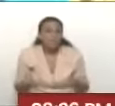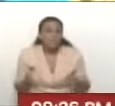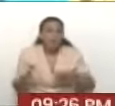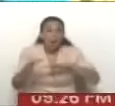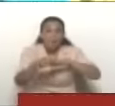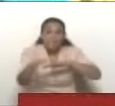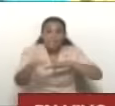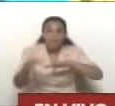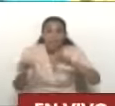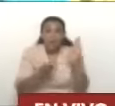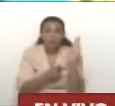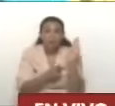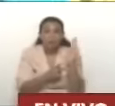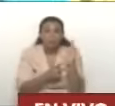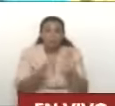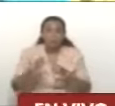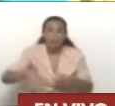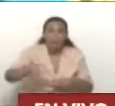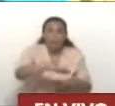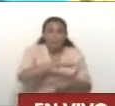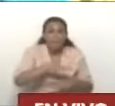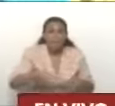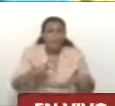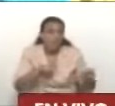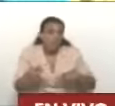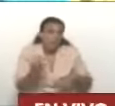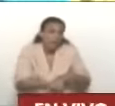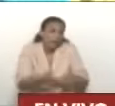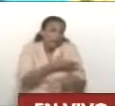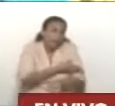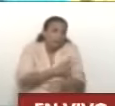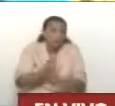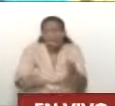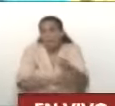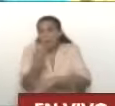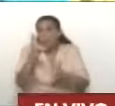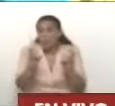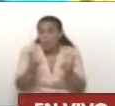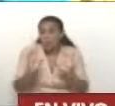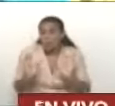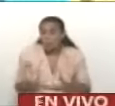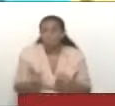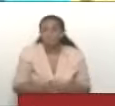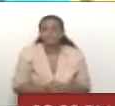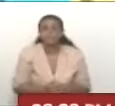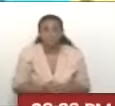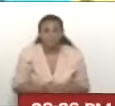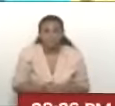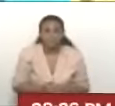sectoriales, regionales, locales que ya existen o que puedan existir.